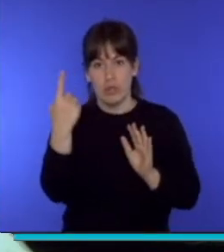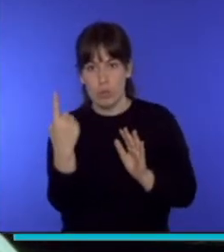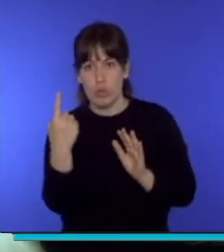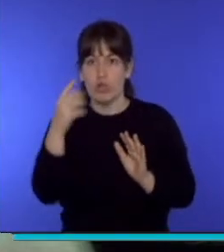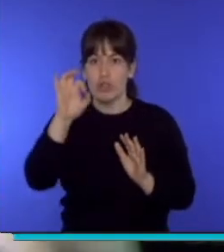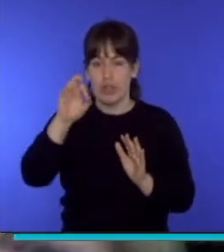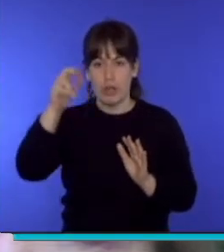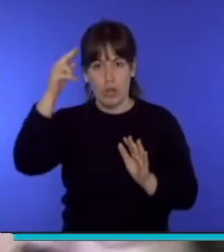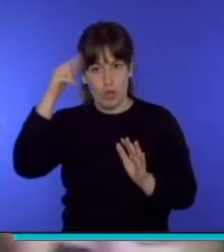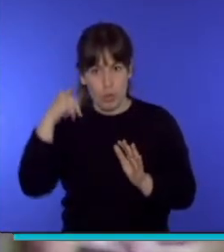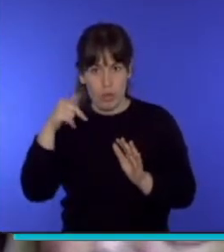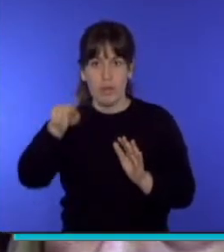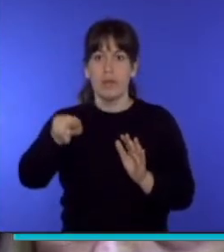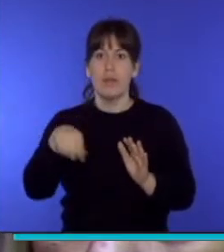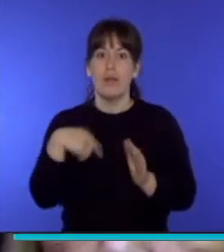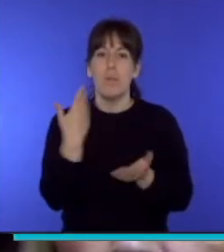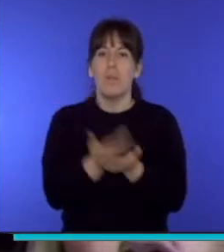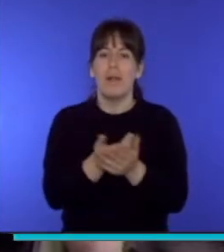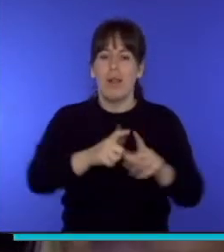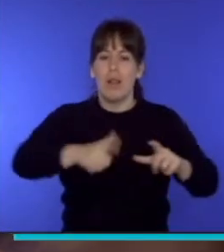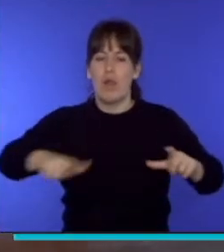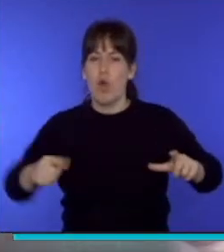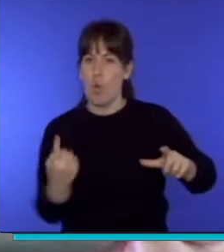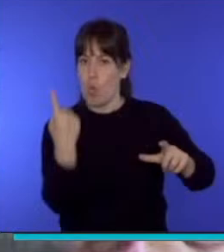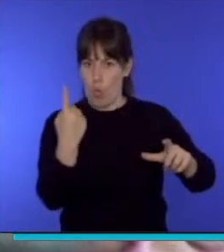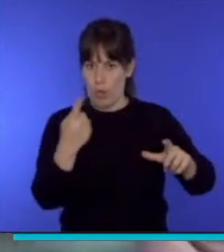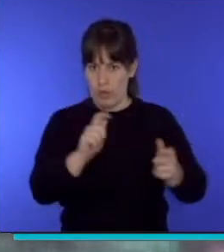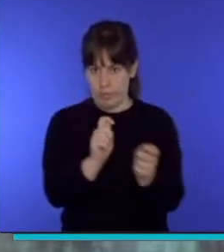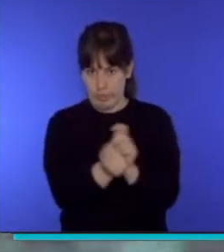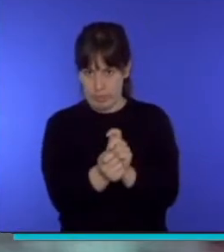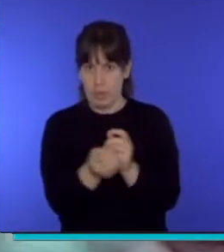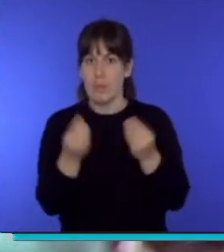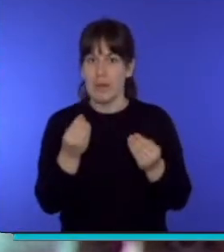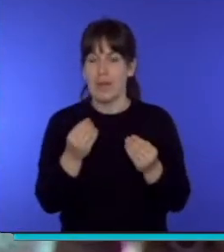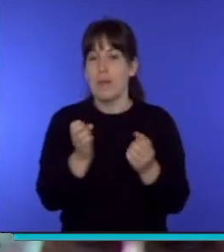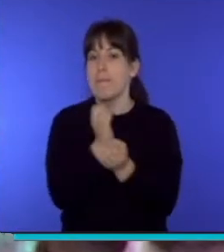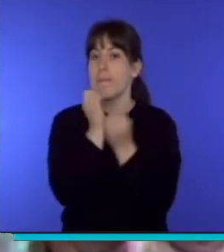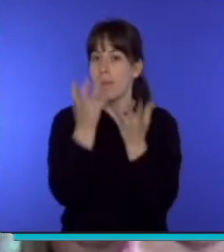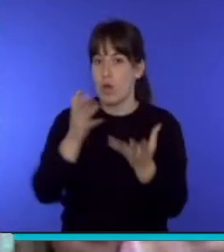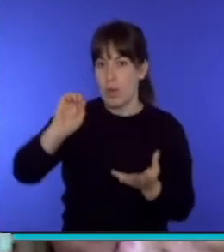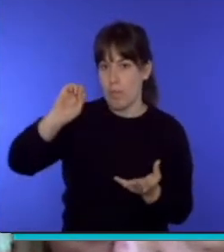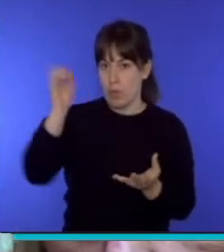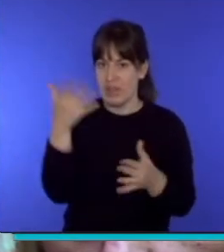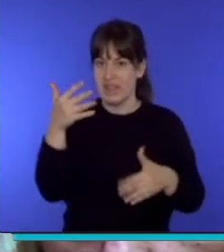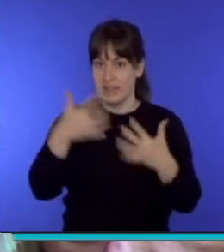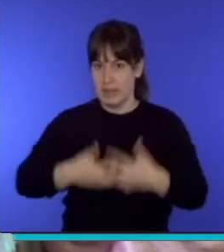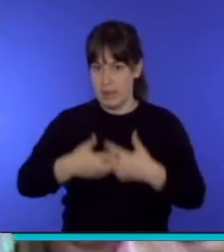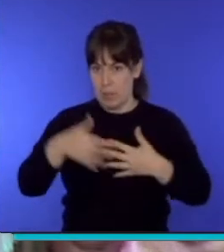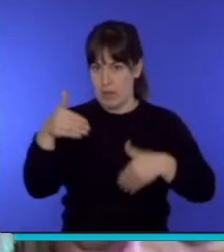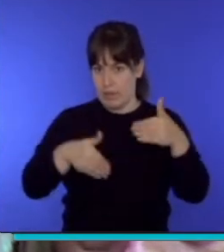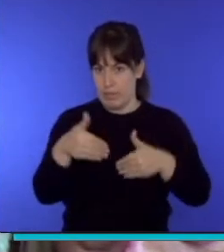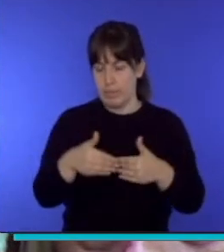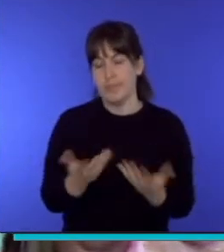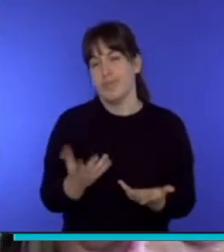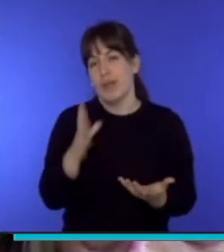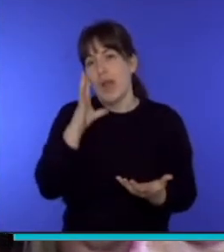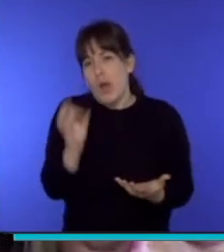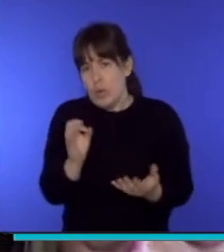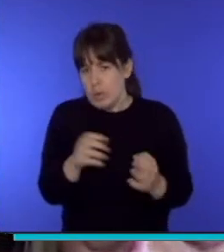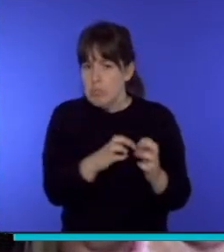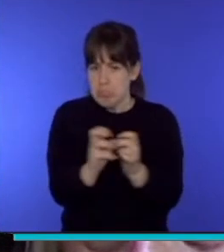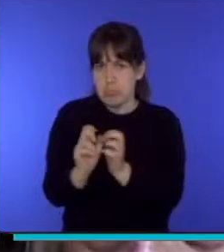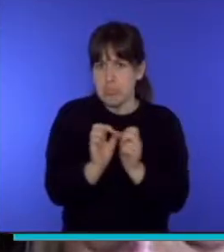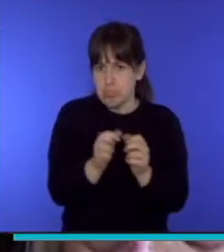boleta única de papel en la provincia de Buenos Aires para modernizar y mejorar el sistema electoral. Obviamente que es